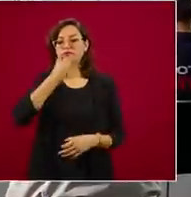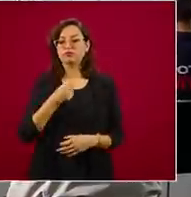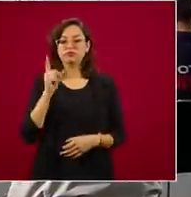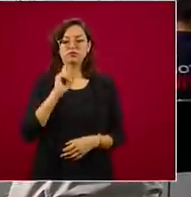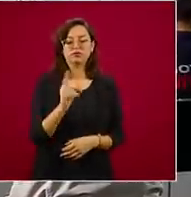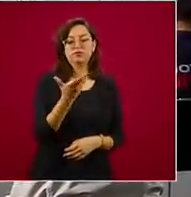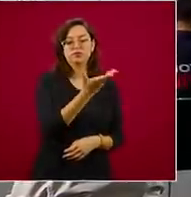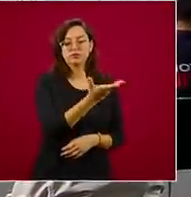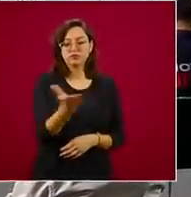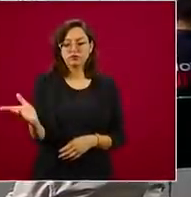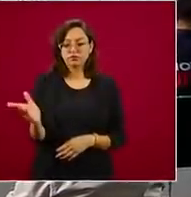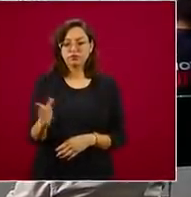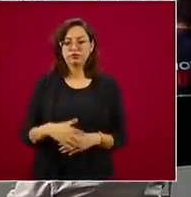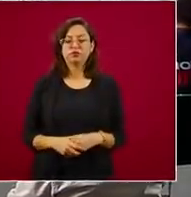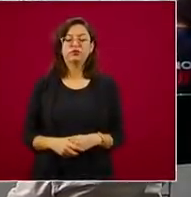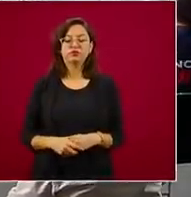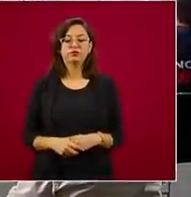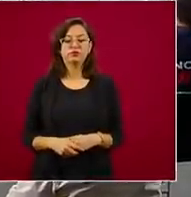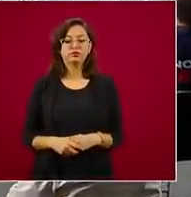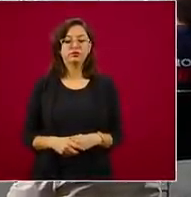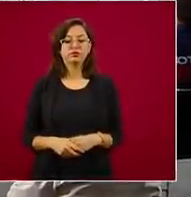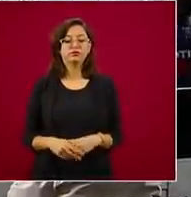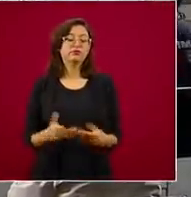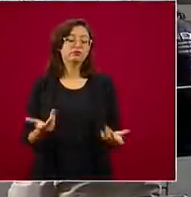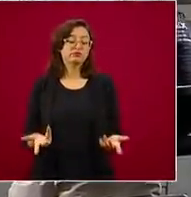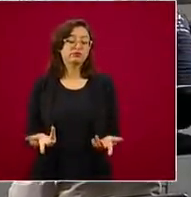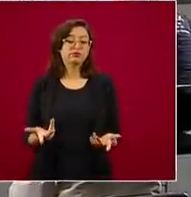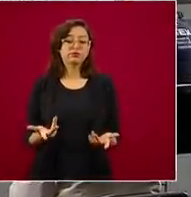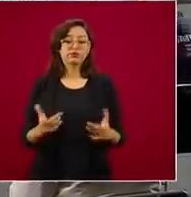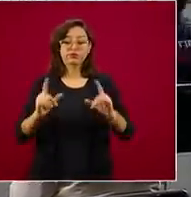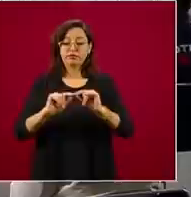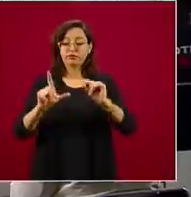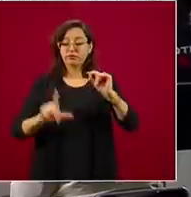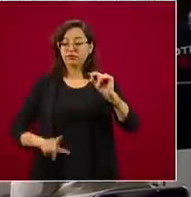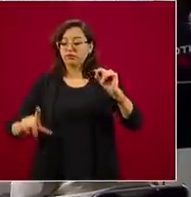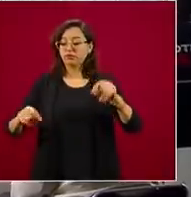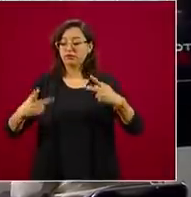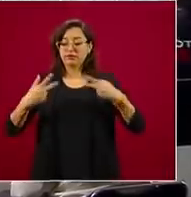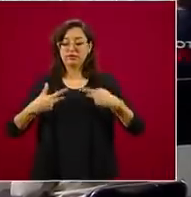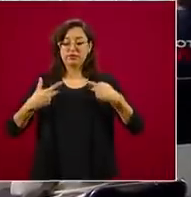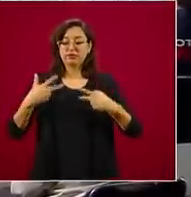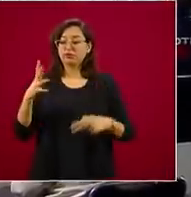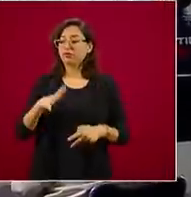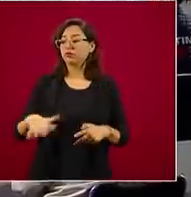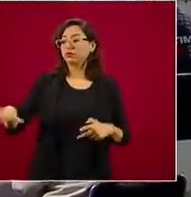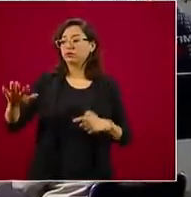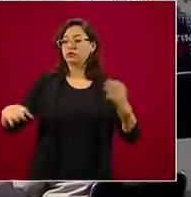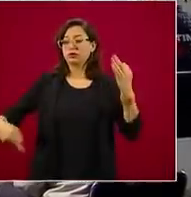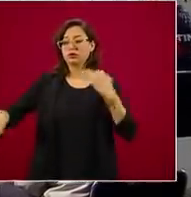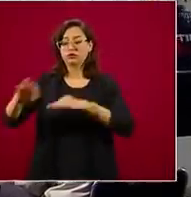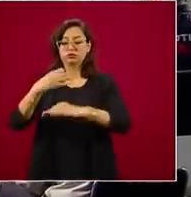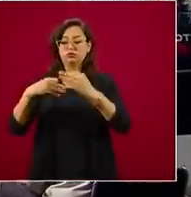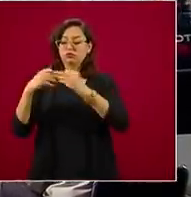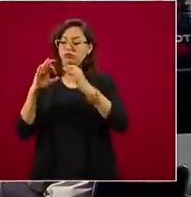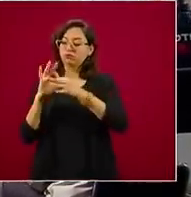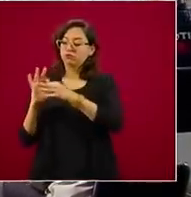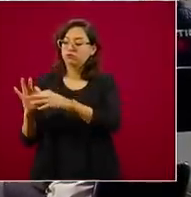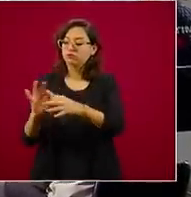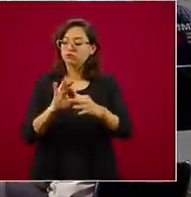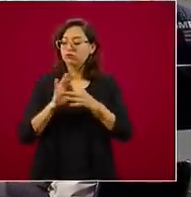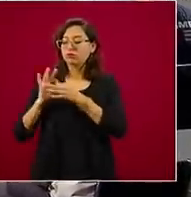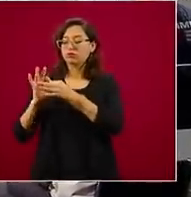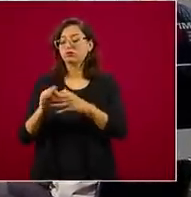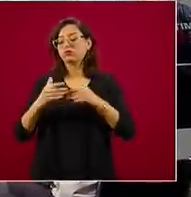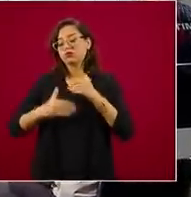Efectivamente estamos aquí, unidos los mexicanos, con la tarea de pavimentar el camino hacia la